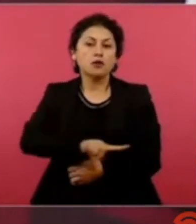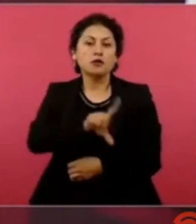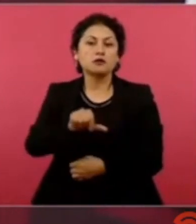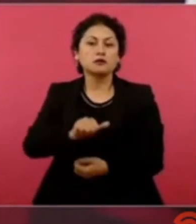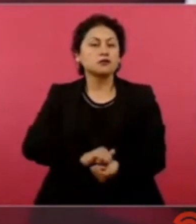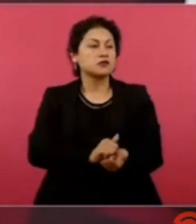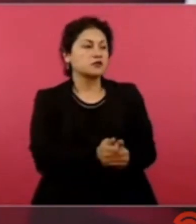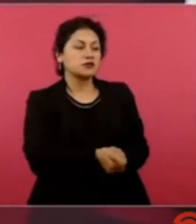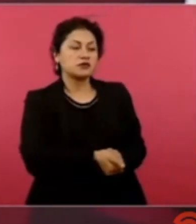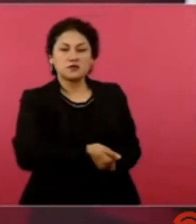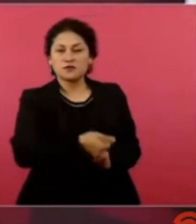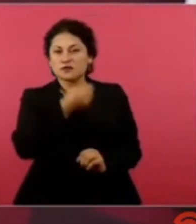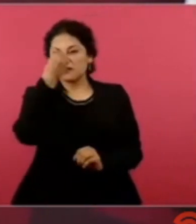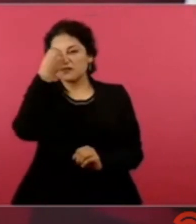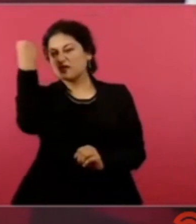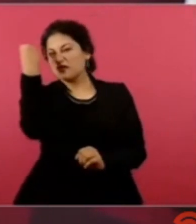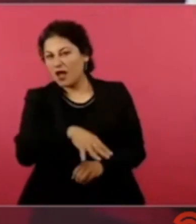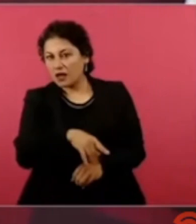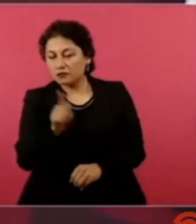Conozco de un empresario